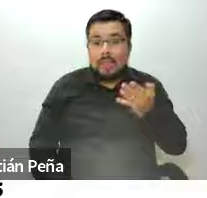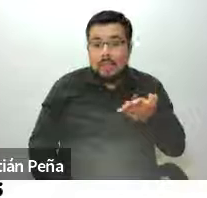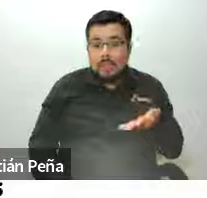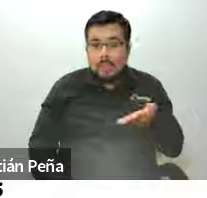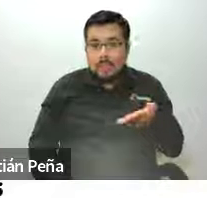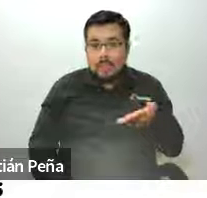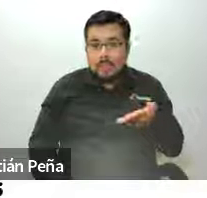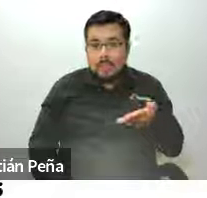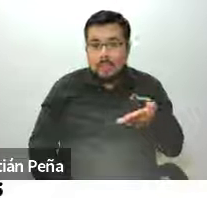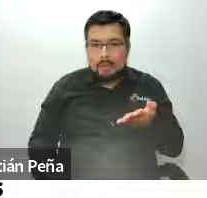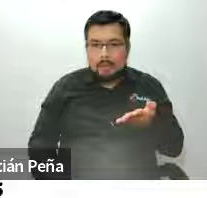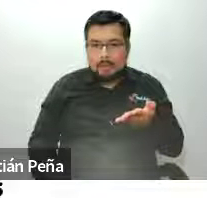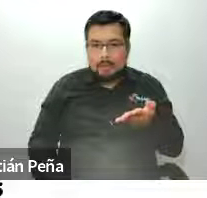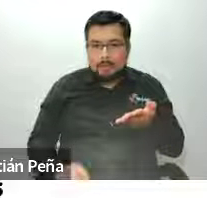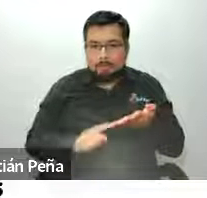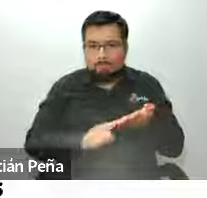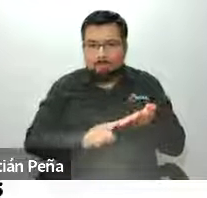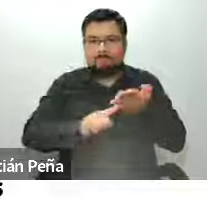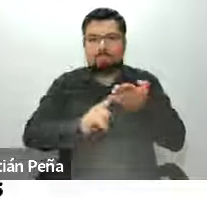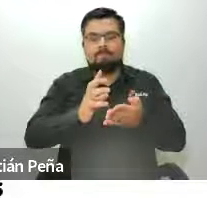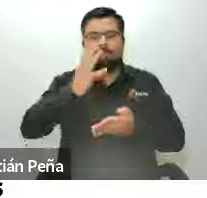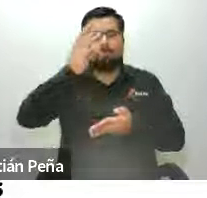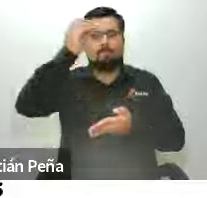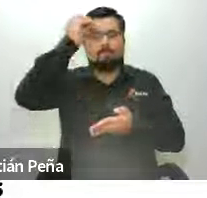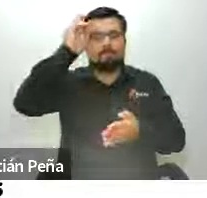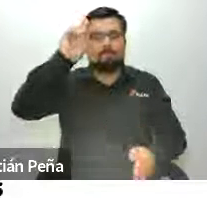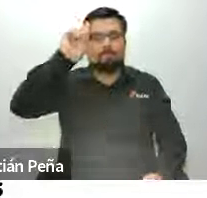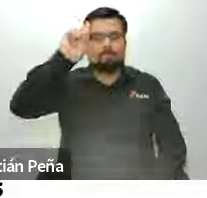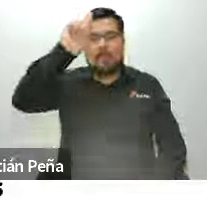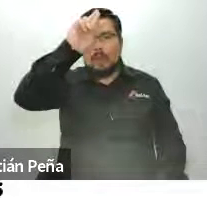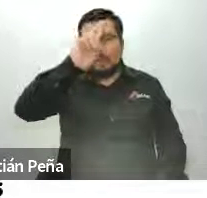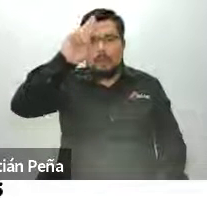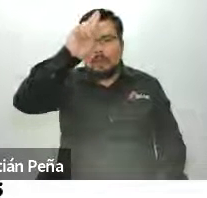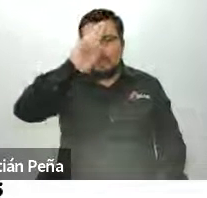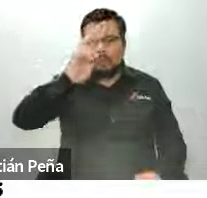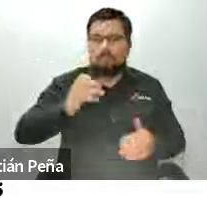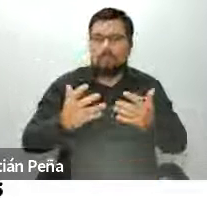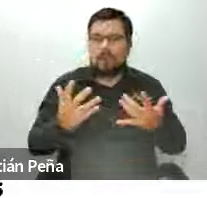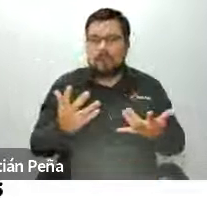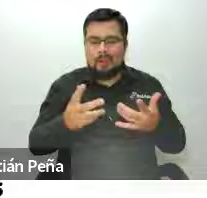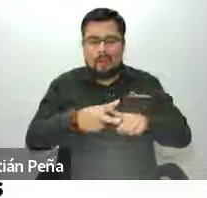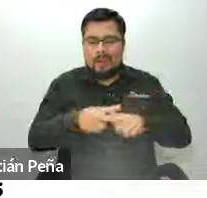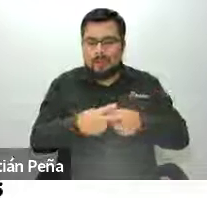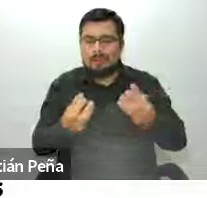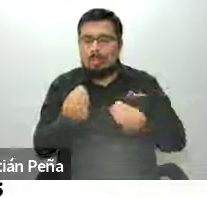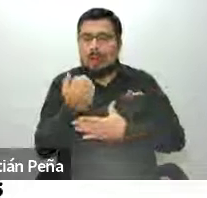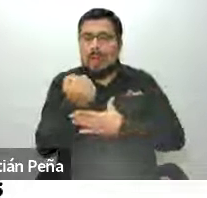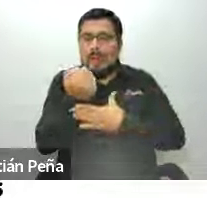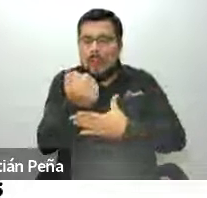en torno a las implicancias de este instrumento y al aporte de este instrumento hasta el día de